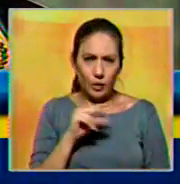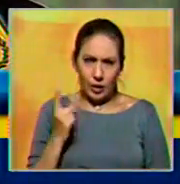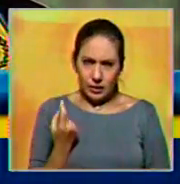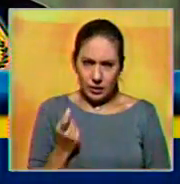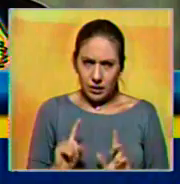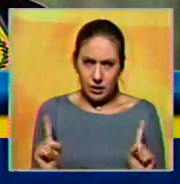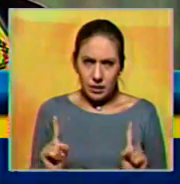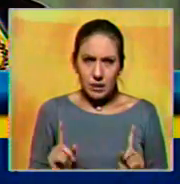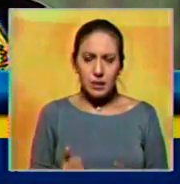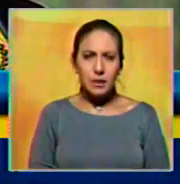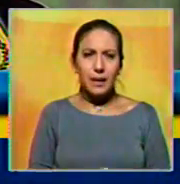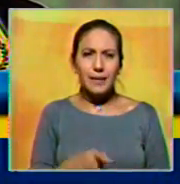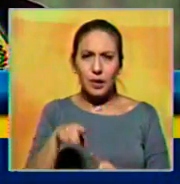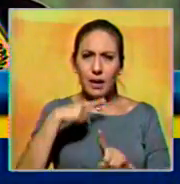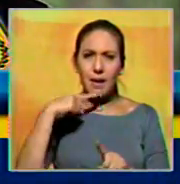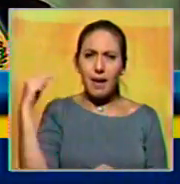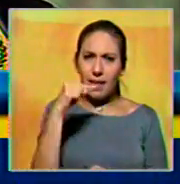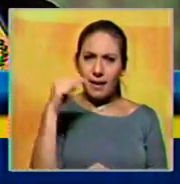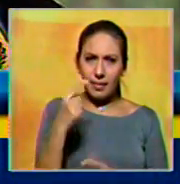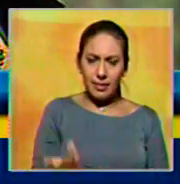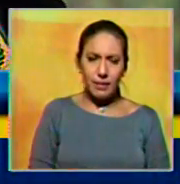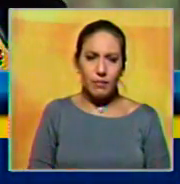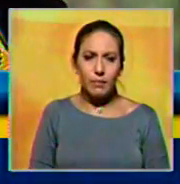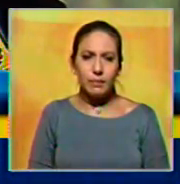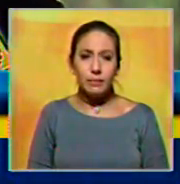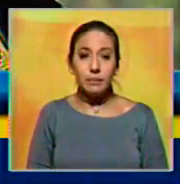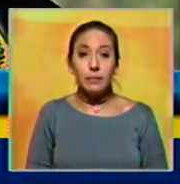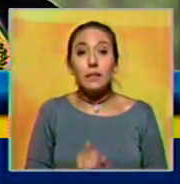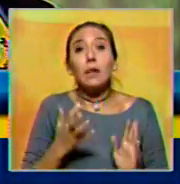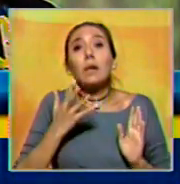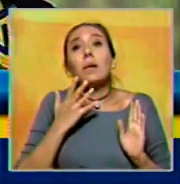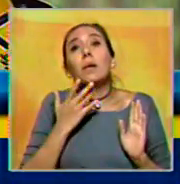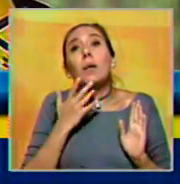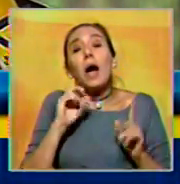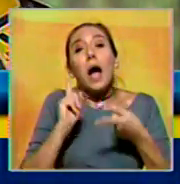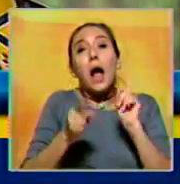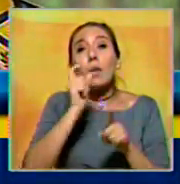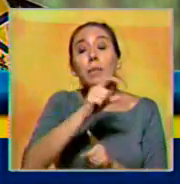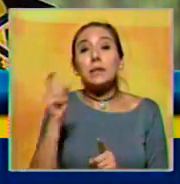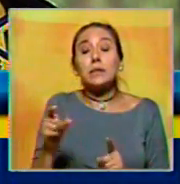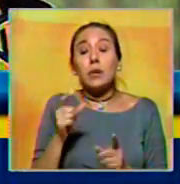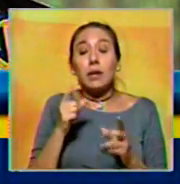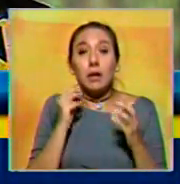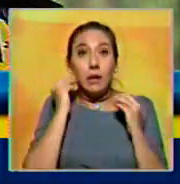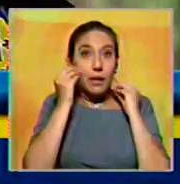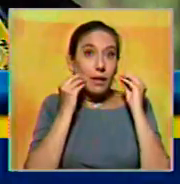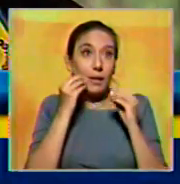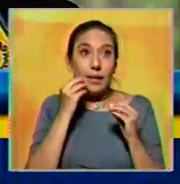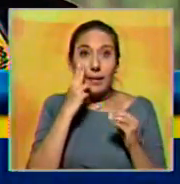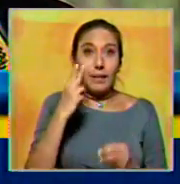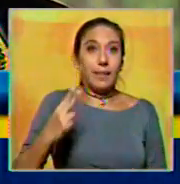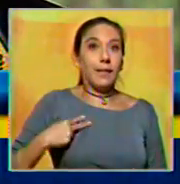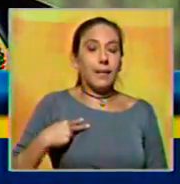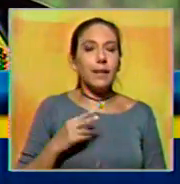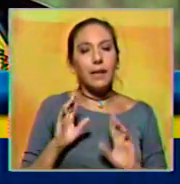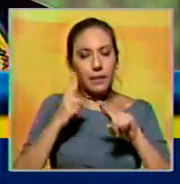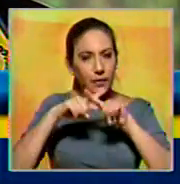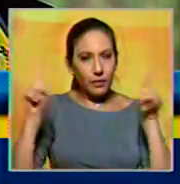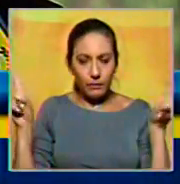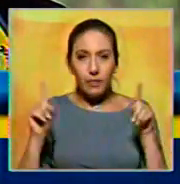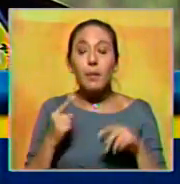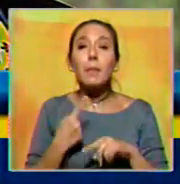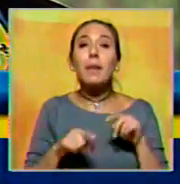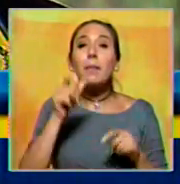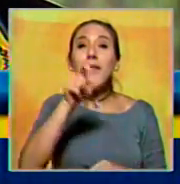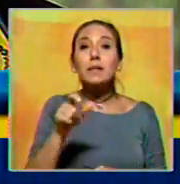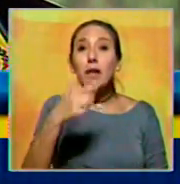una cosa negativa más bien. Y claro, un esnovismo quizás para algunos ponerse un tapaboca y andar por allí, pero no es necesario. Solamente el enfermo